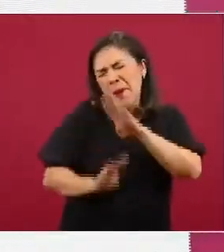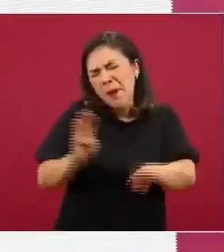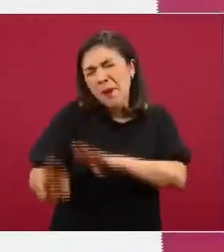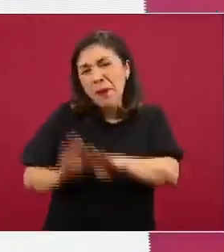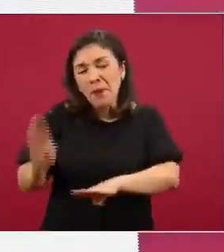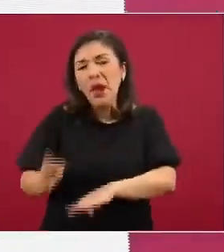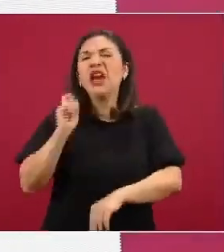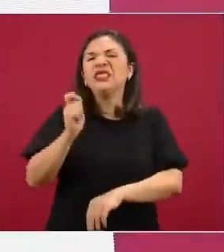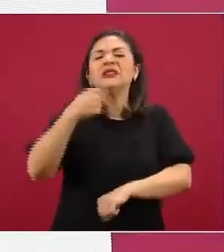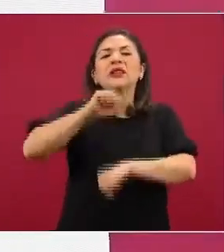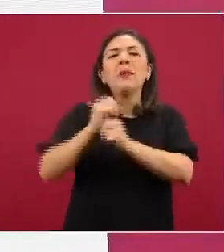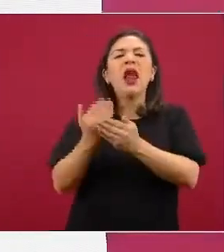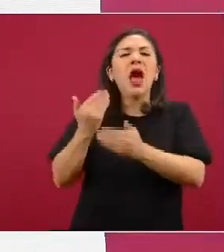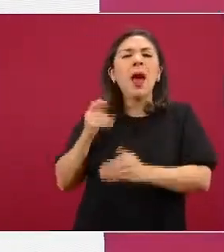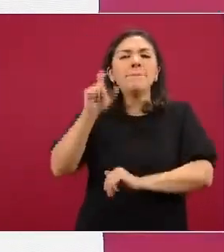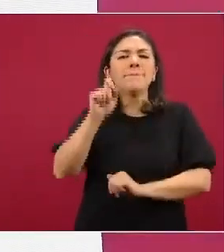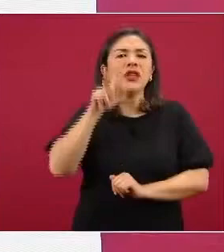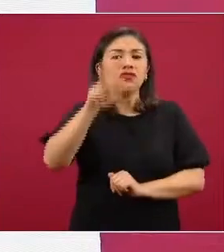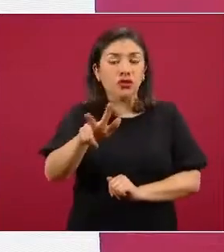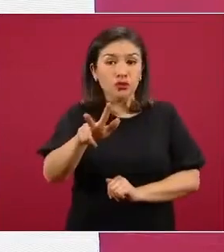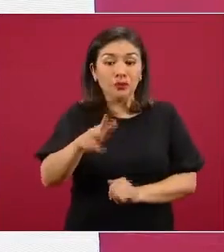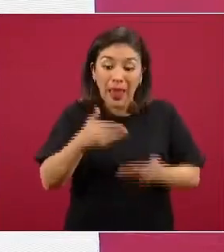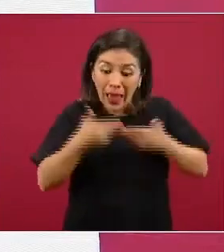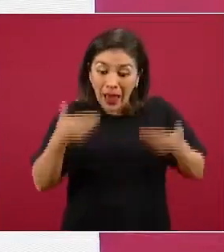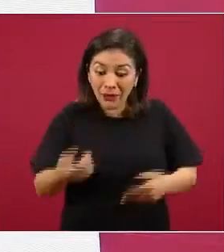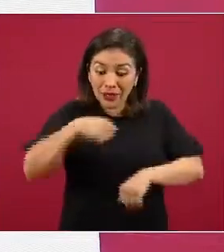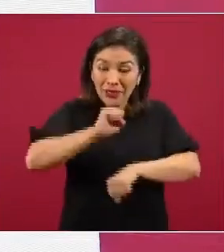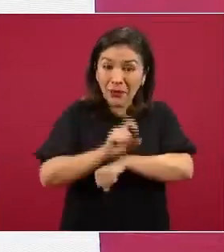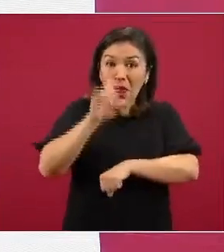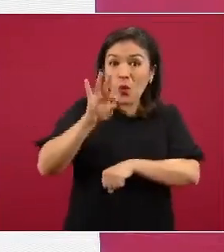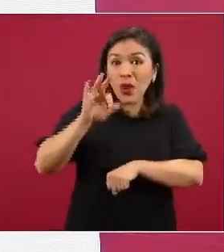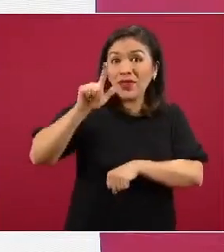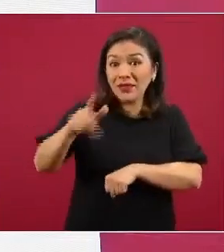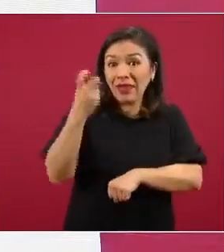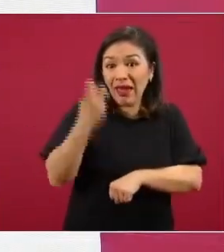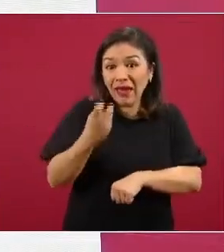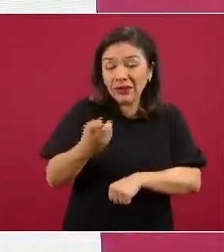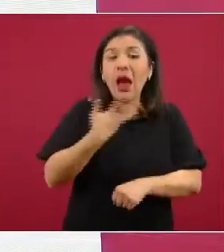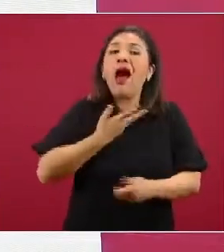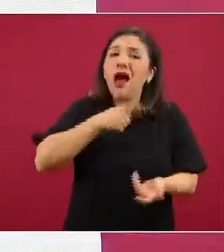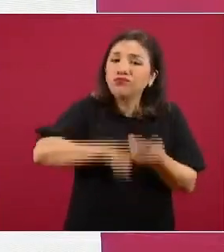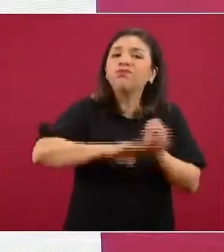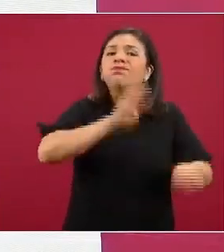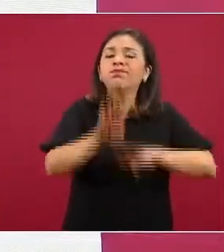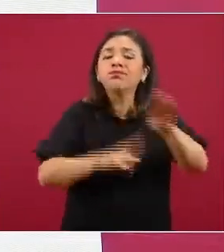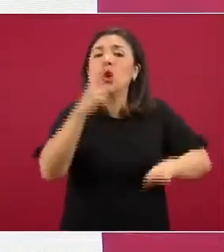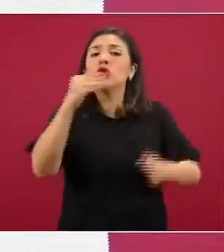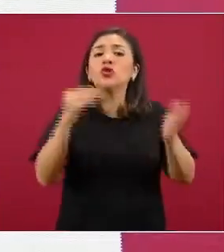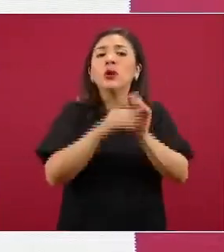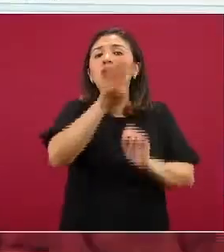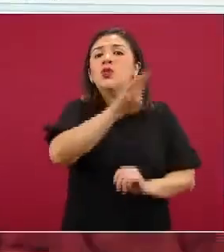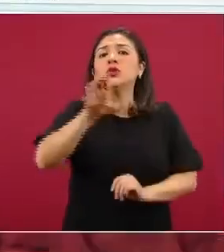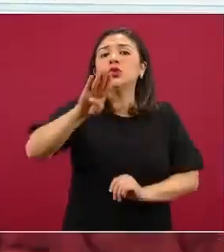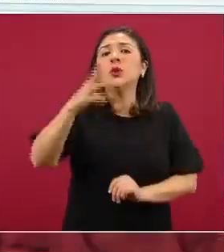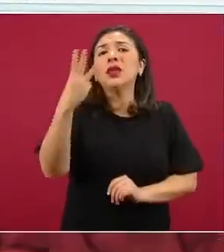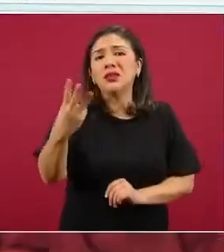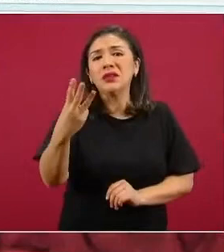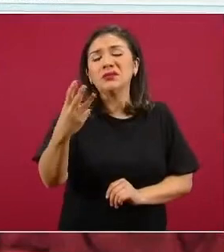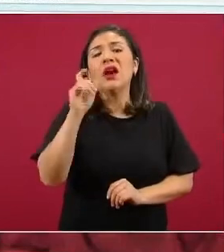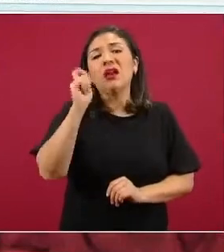en comparación a esa semana, que en esta semana, la semana 47, fueron 2.993, que refleja